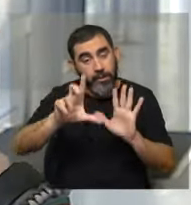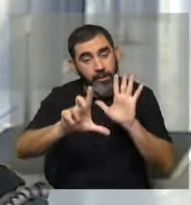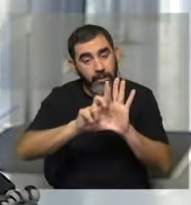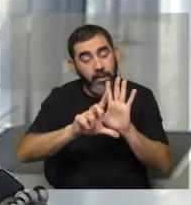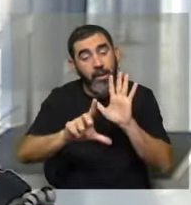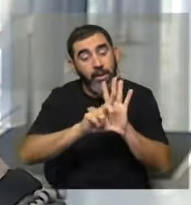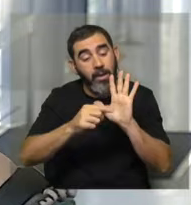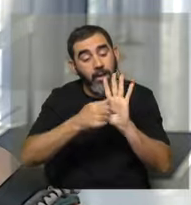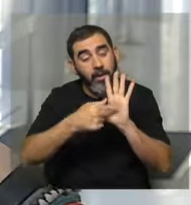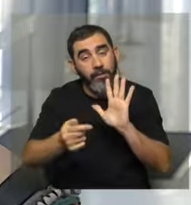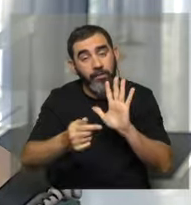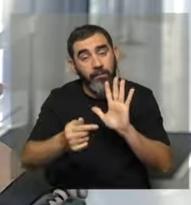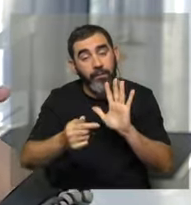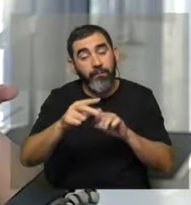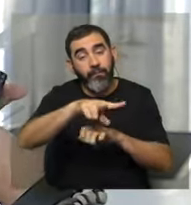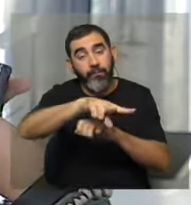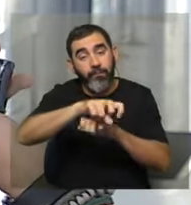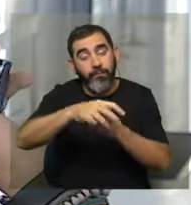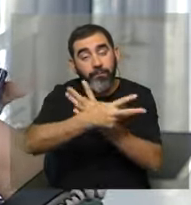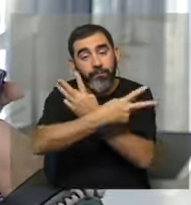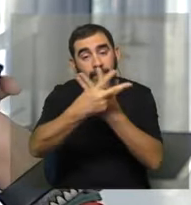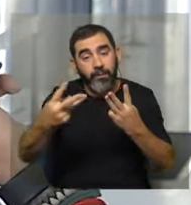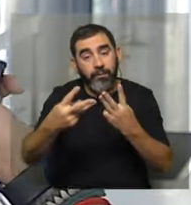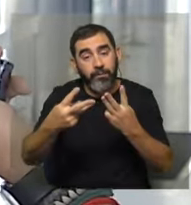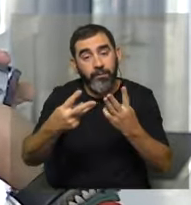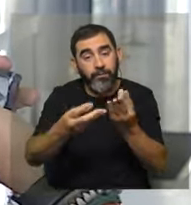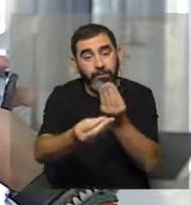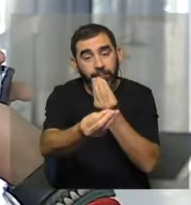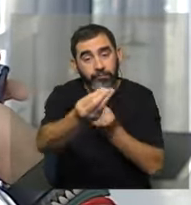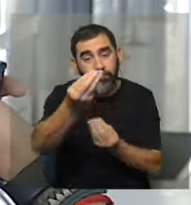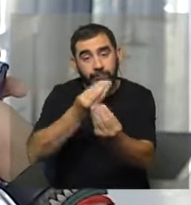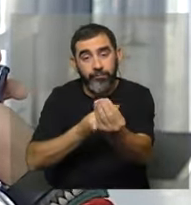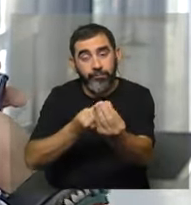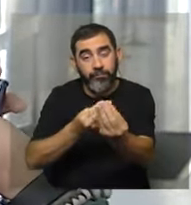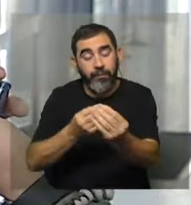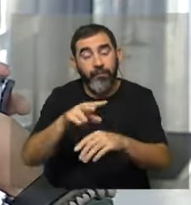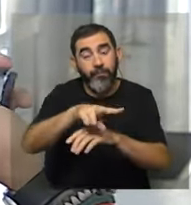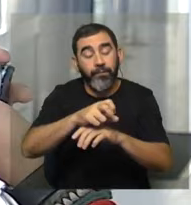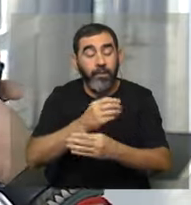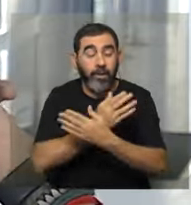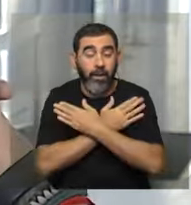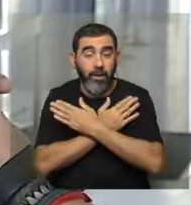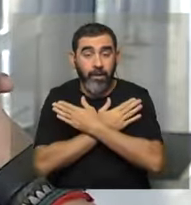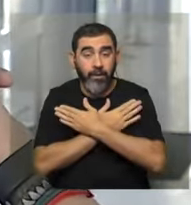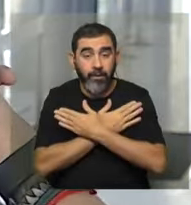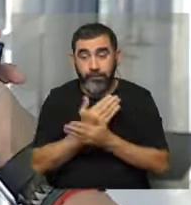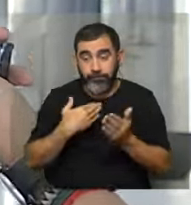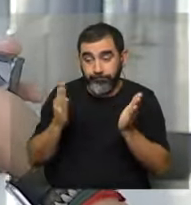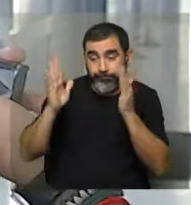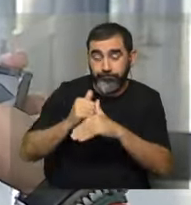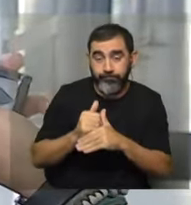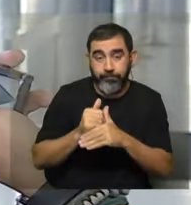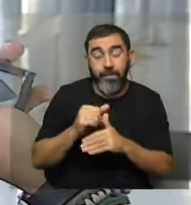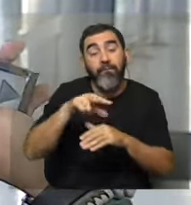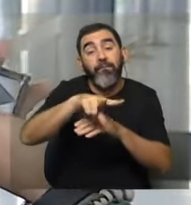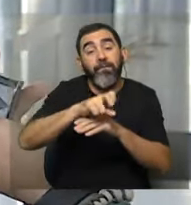que al fiscal de corte lo subroga el fiscal subrogante Y si este no pudiera